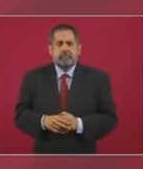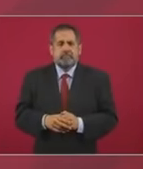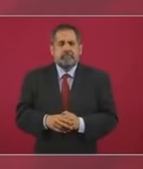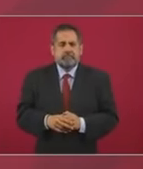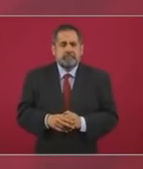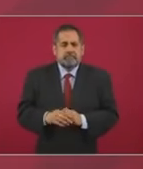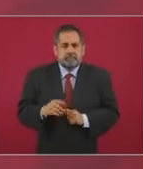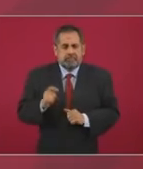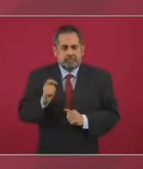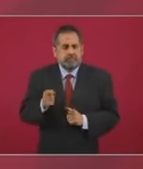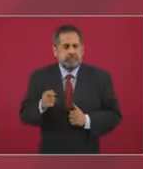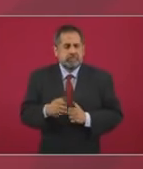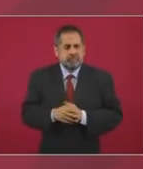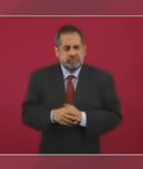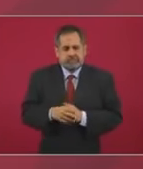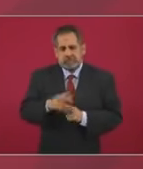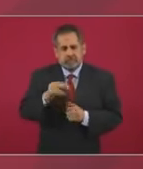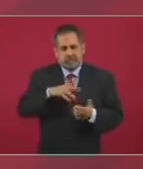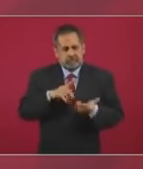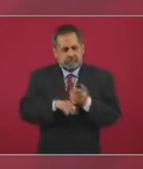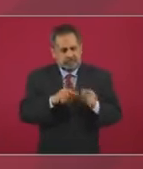de modo que no existe